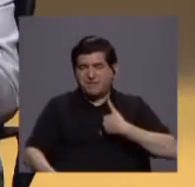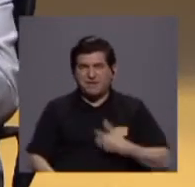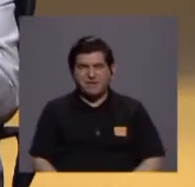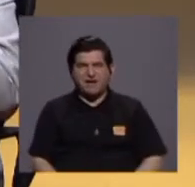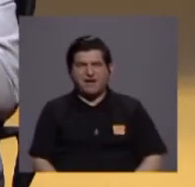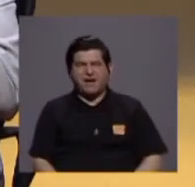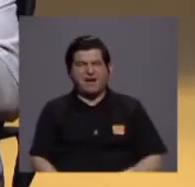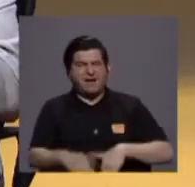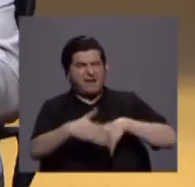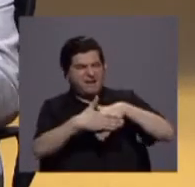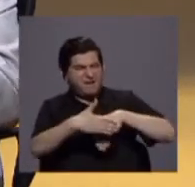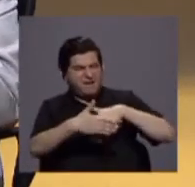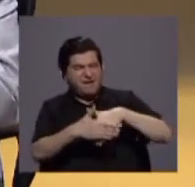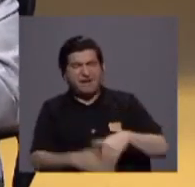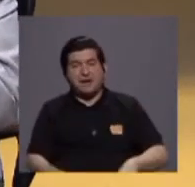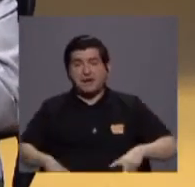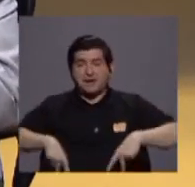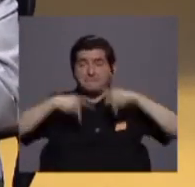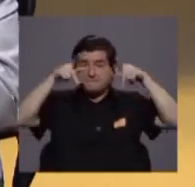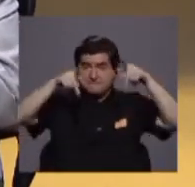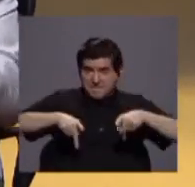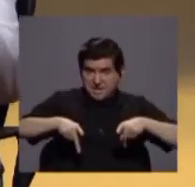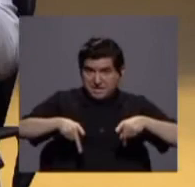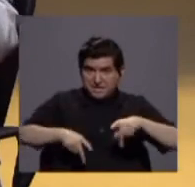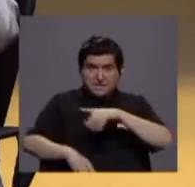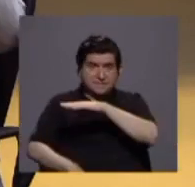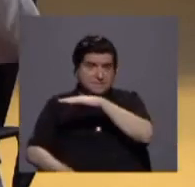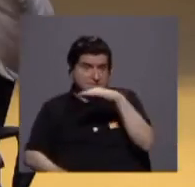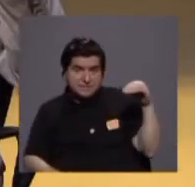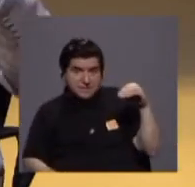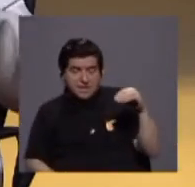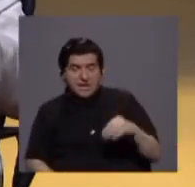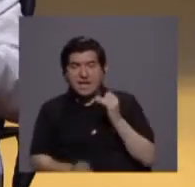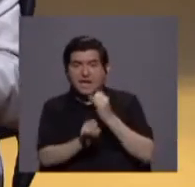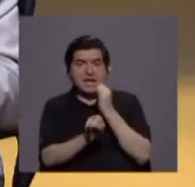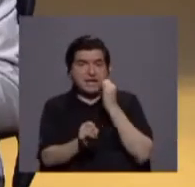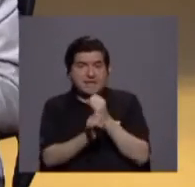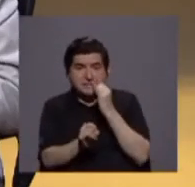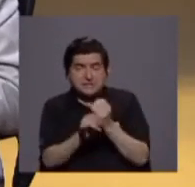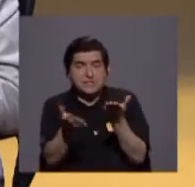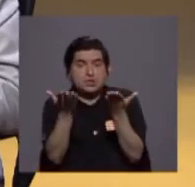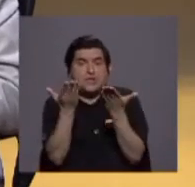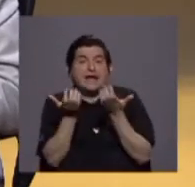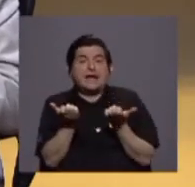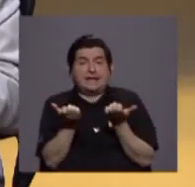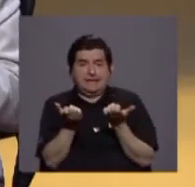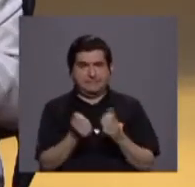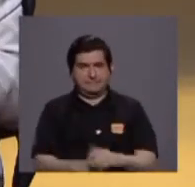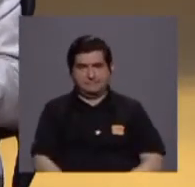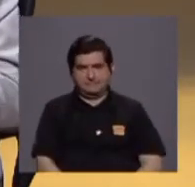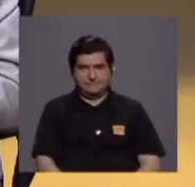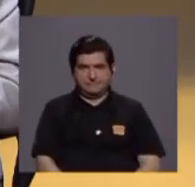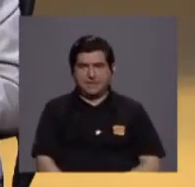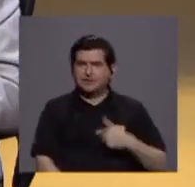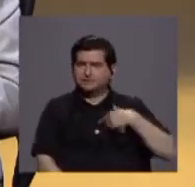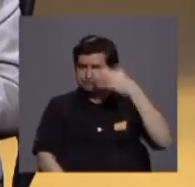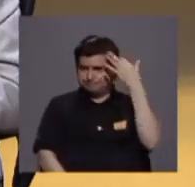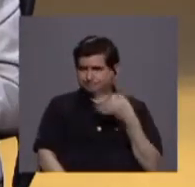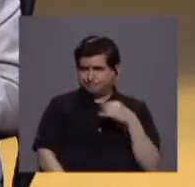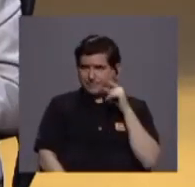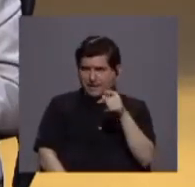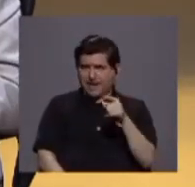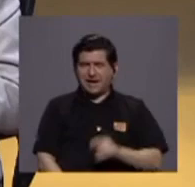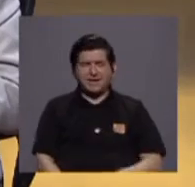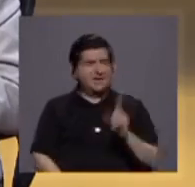gran bache entre las vidas de estas personas y lo que las instituciones quieren de ellas. Entonces, creo que ahí ha